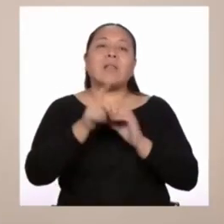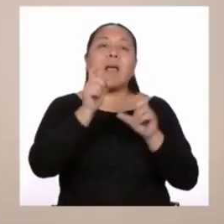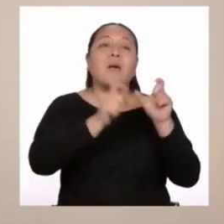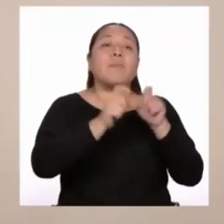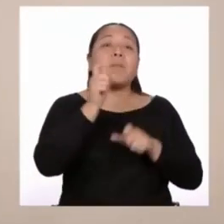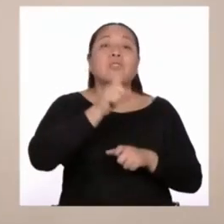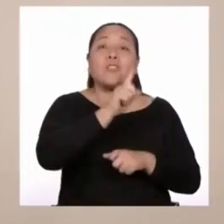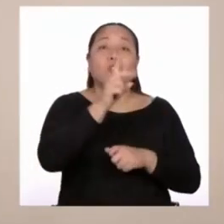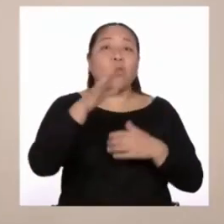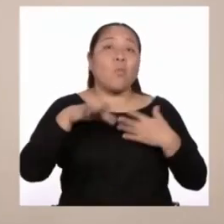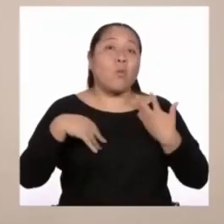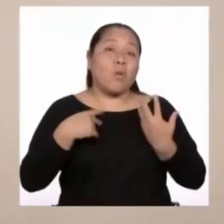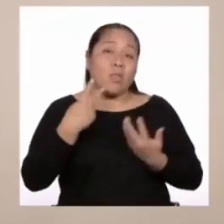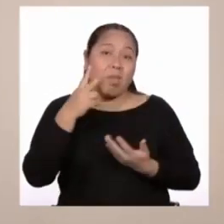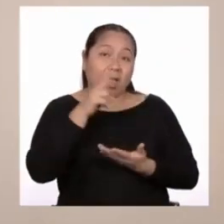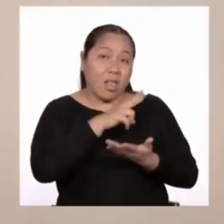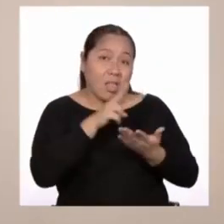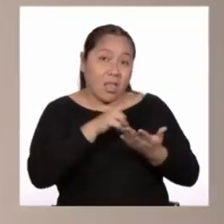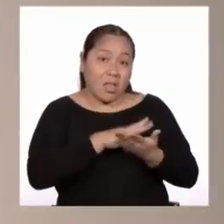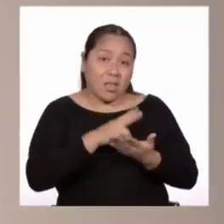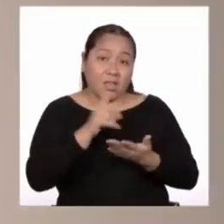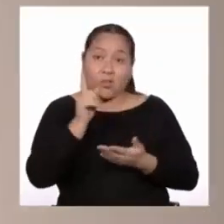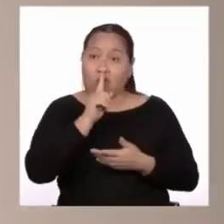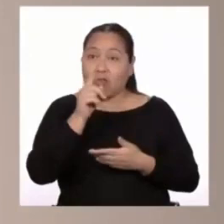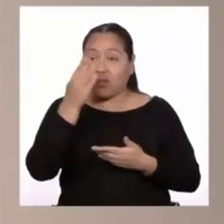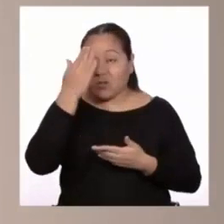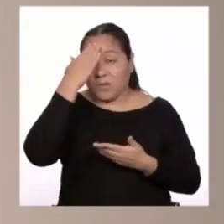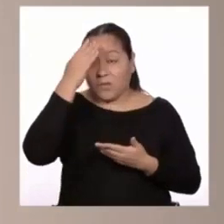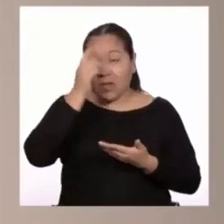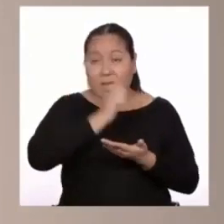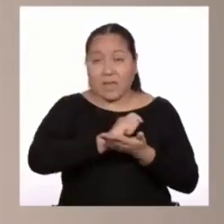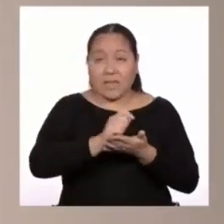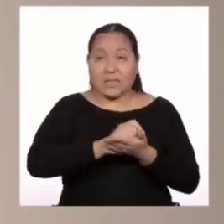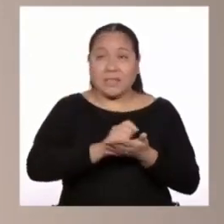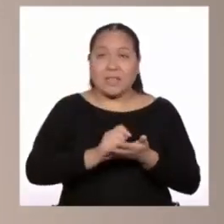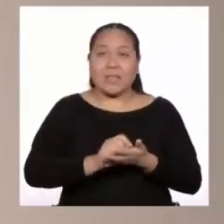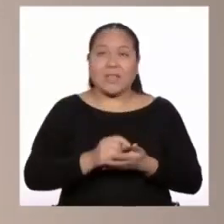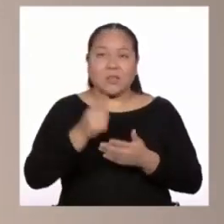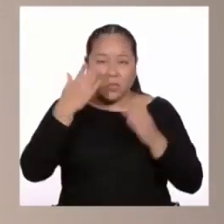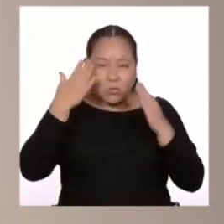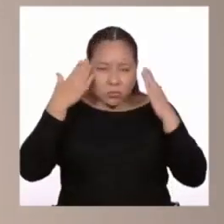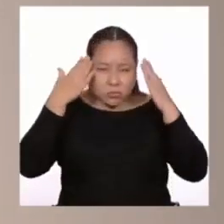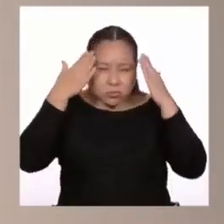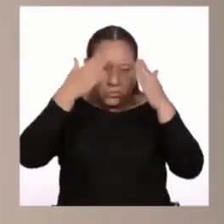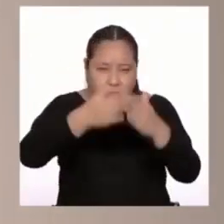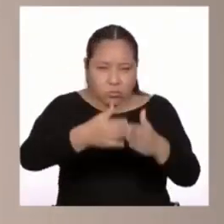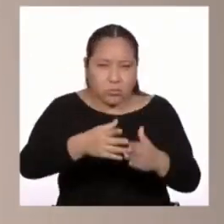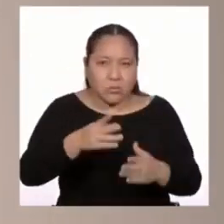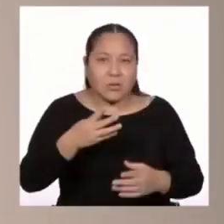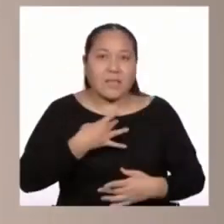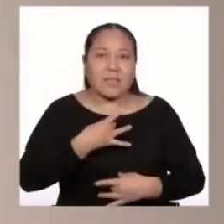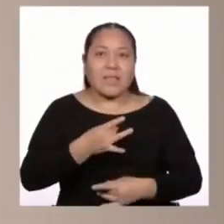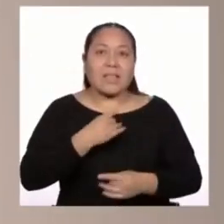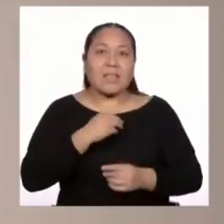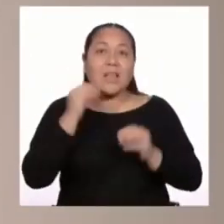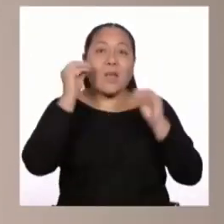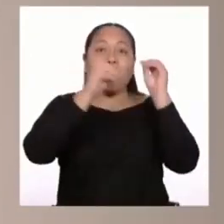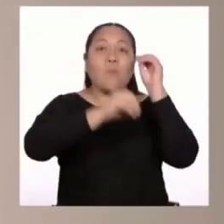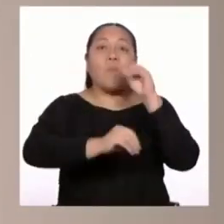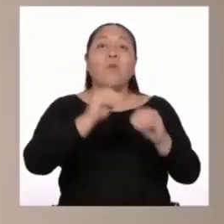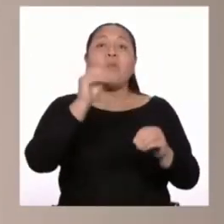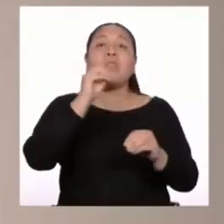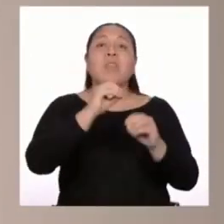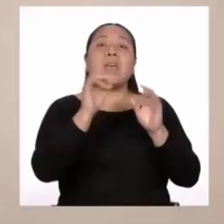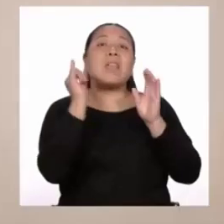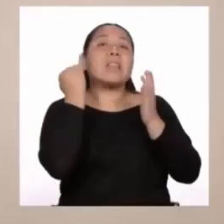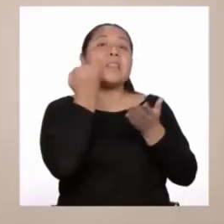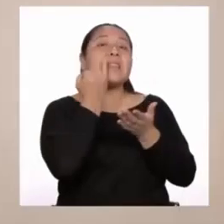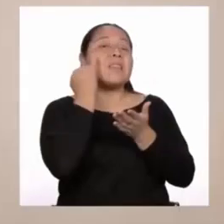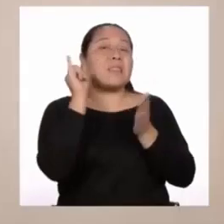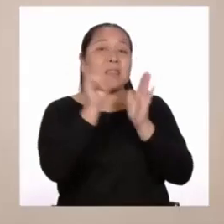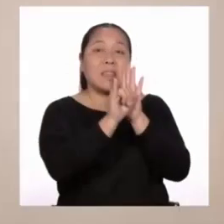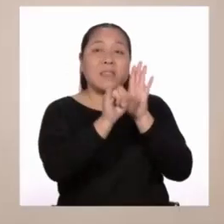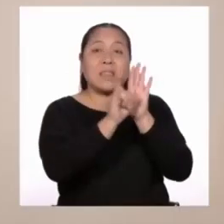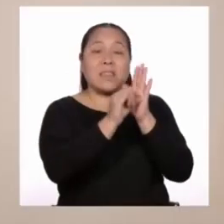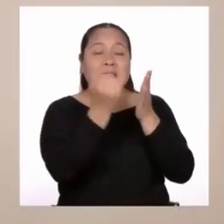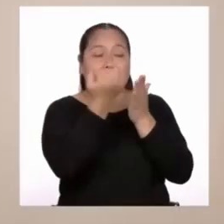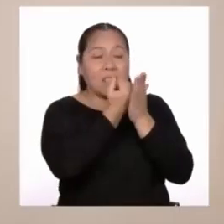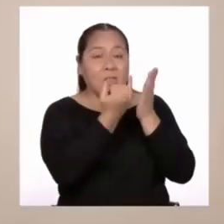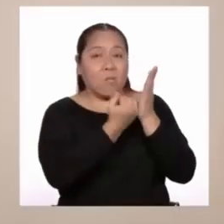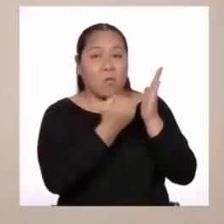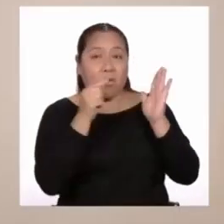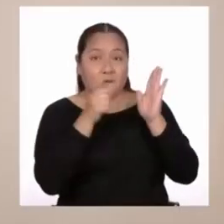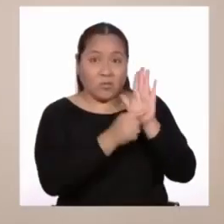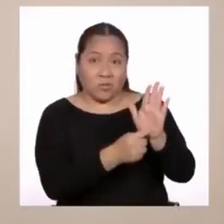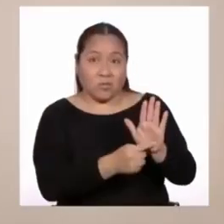que no podían leer ni escribir en castellano. Por eso, su principal interés de incluir ilustraciones en el manuscrito. En este viaje